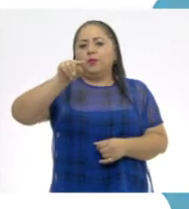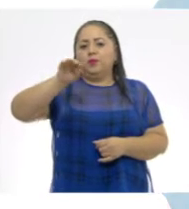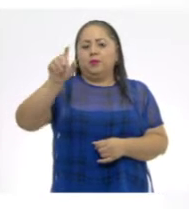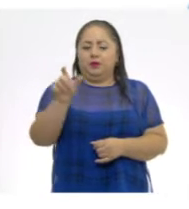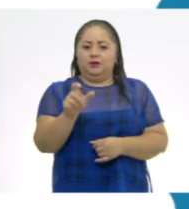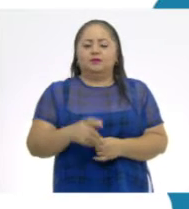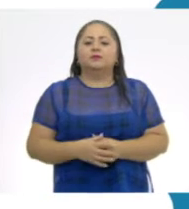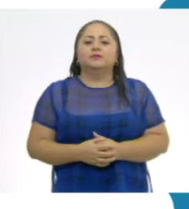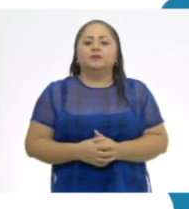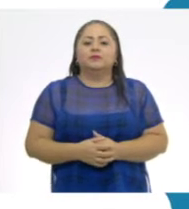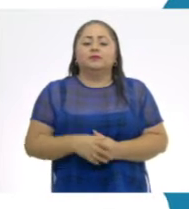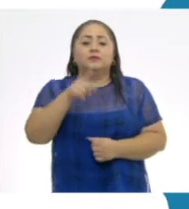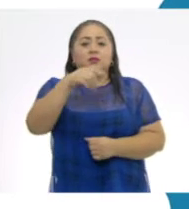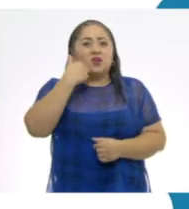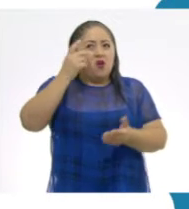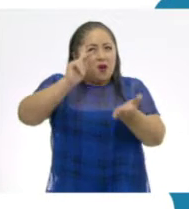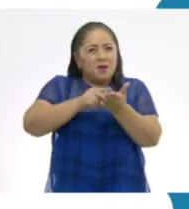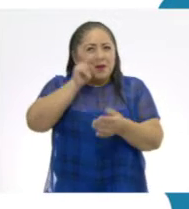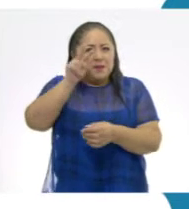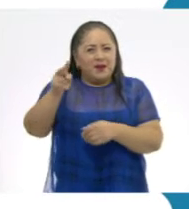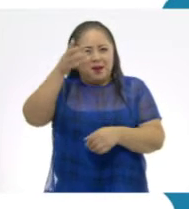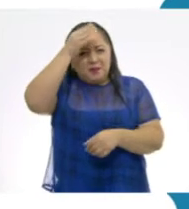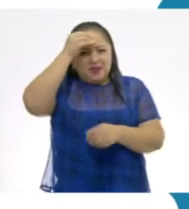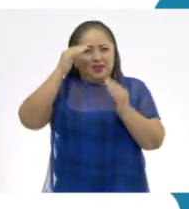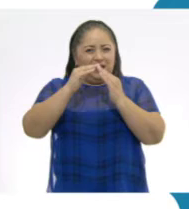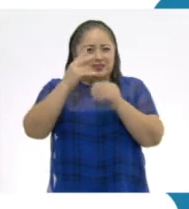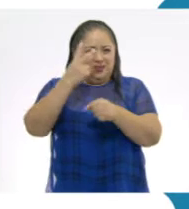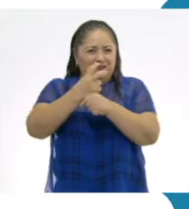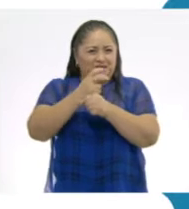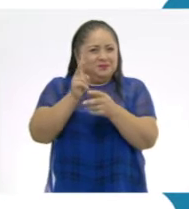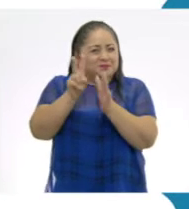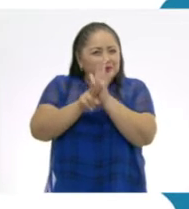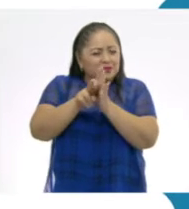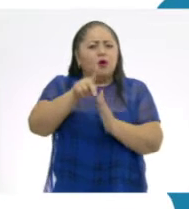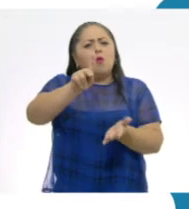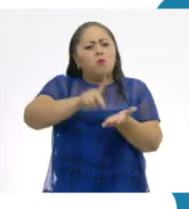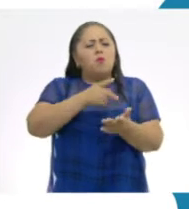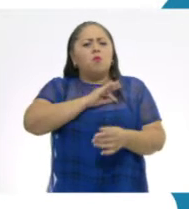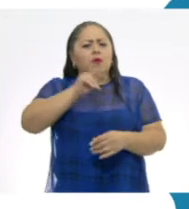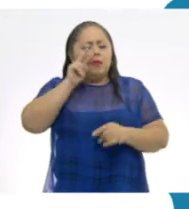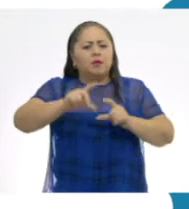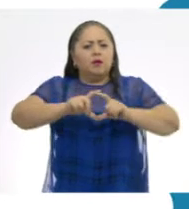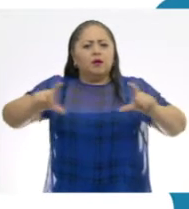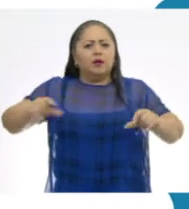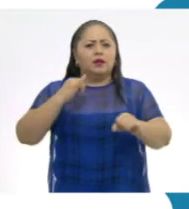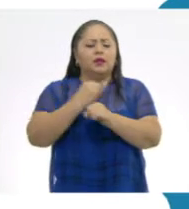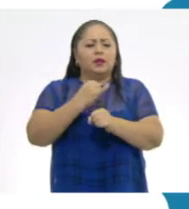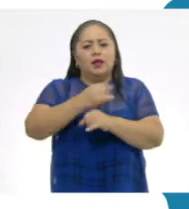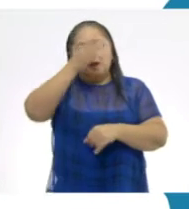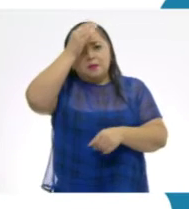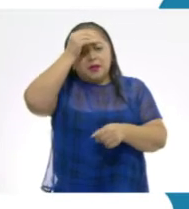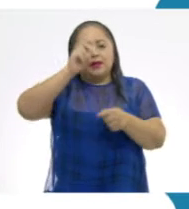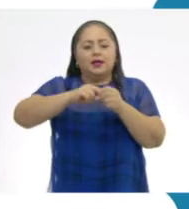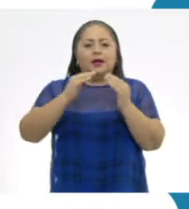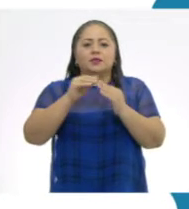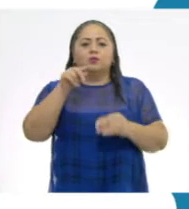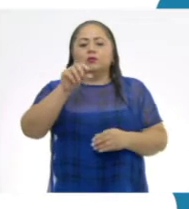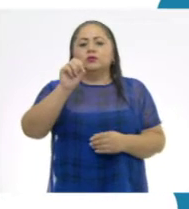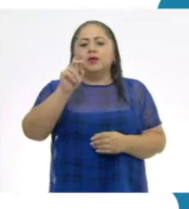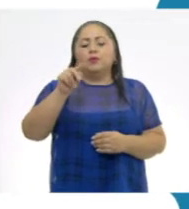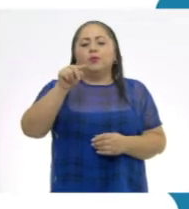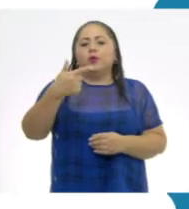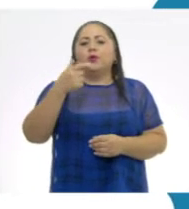conalitec.cep.gov.mx. Si quieres volver a ver los programas de Aprende en Casa, puedes encontrarlos en la siguiente liga: